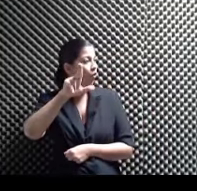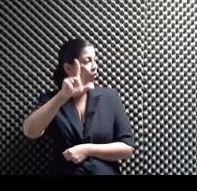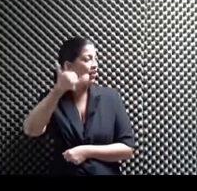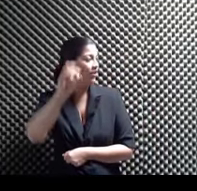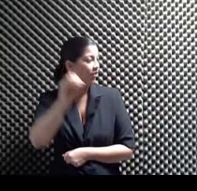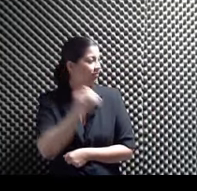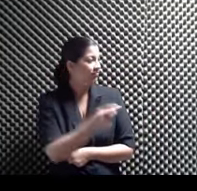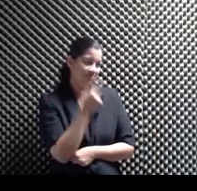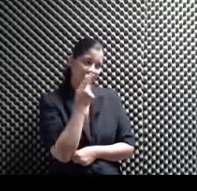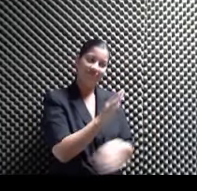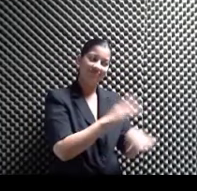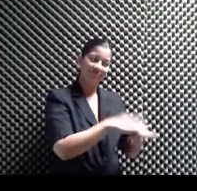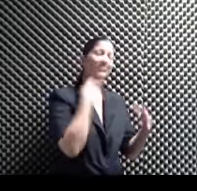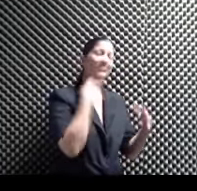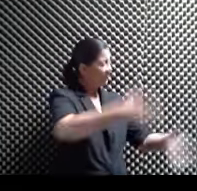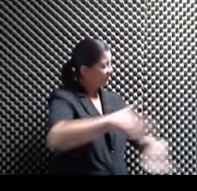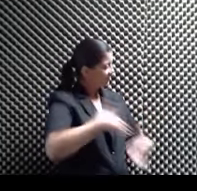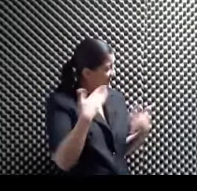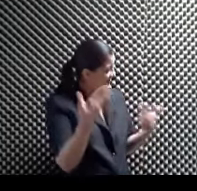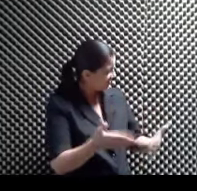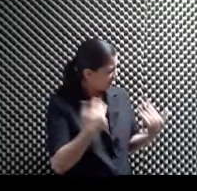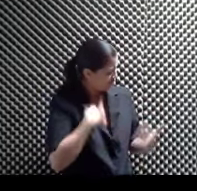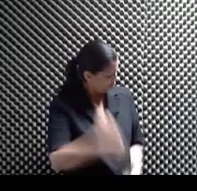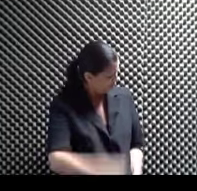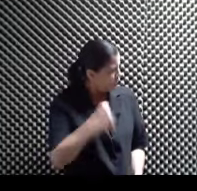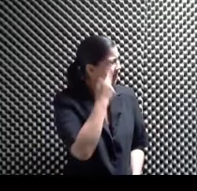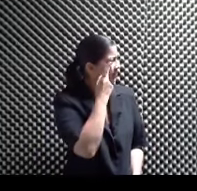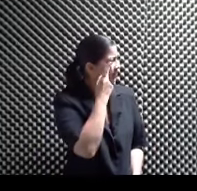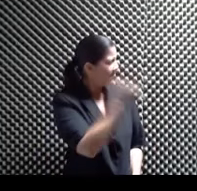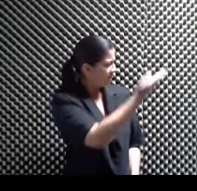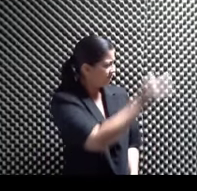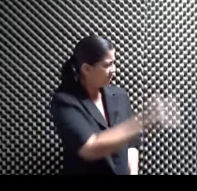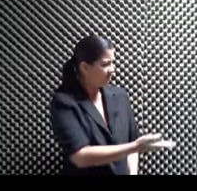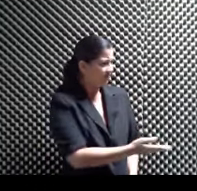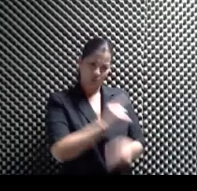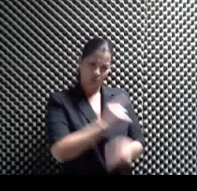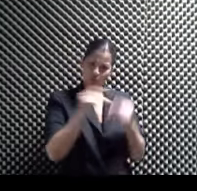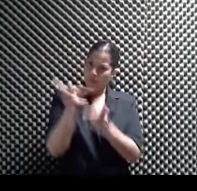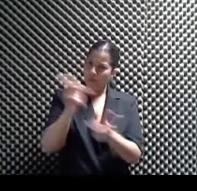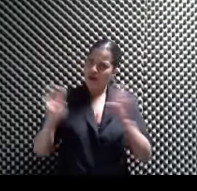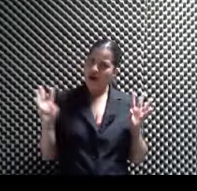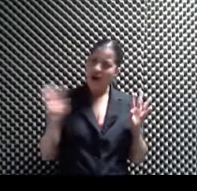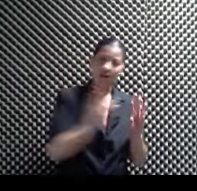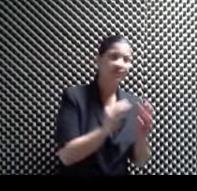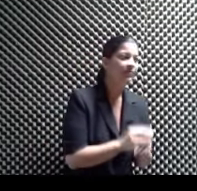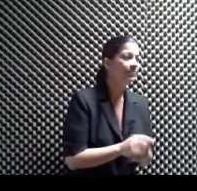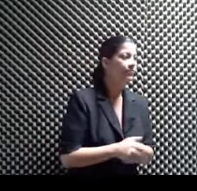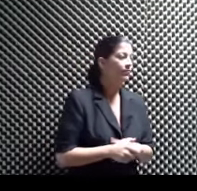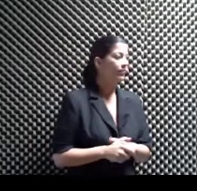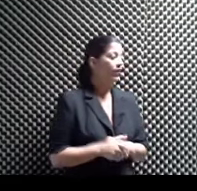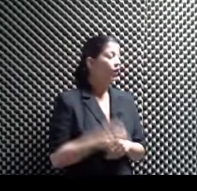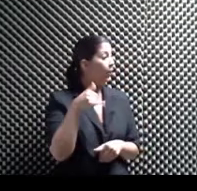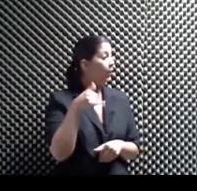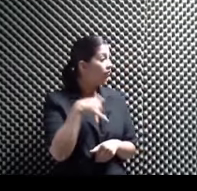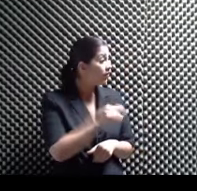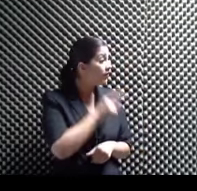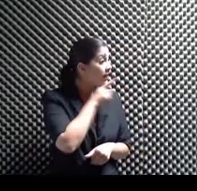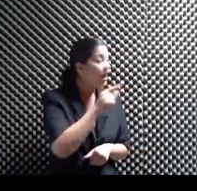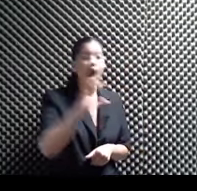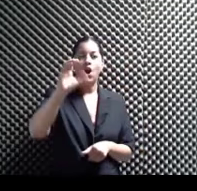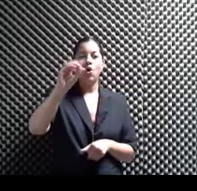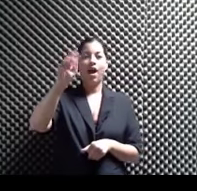Un foro público Para hacerlo Te felicito Y sumamente orgulloso De ver a ese sebonche De gente buena todavía Todavía sigue Verdad crema Está en Cuamo en de